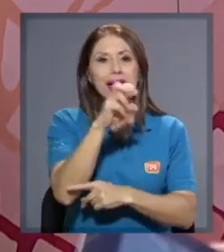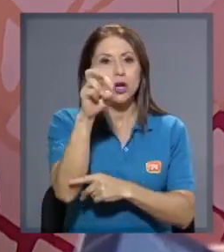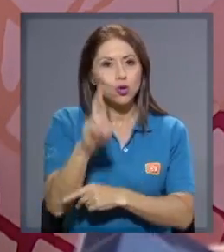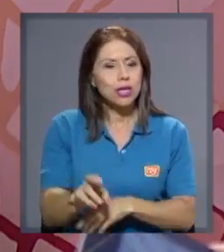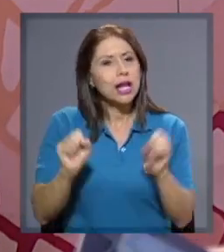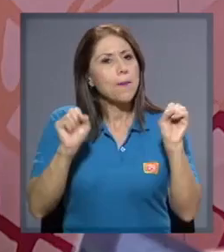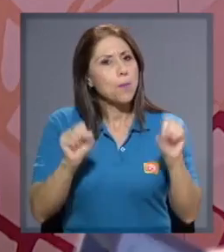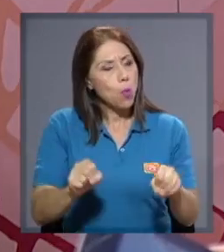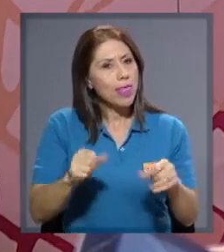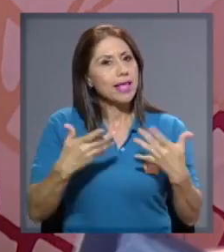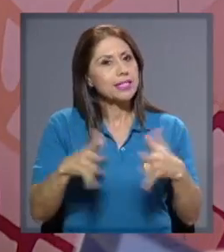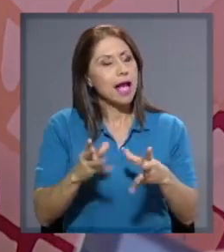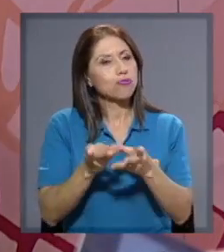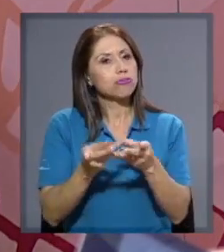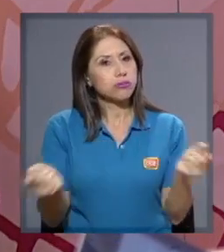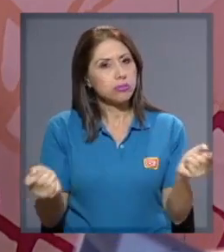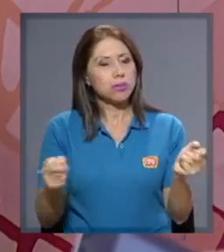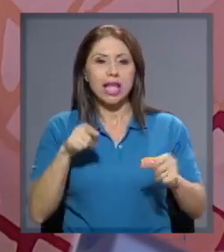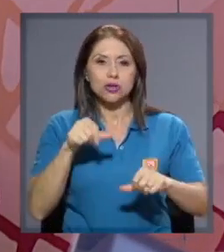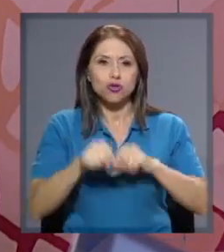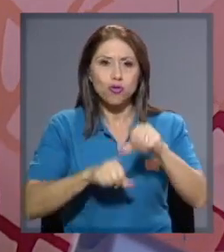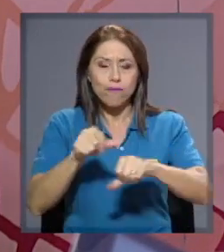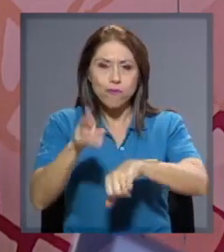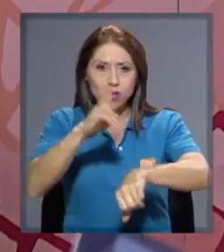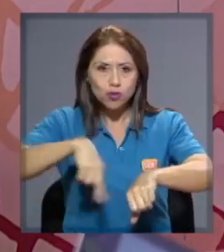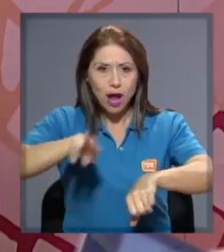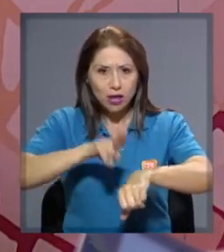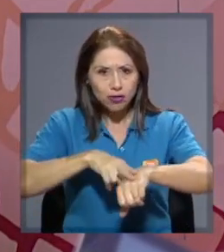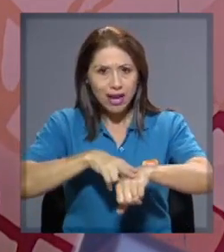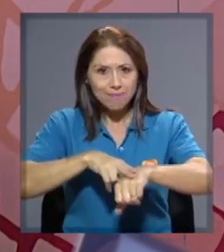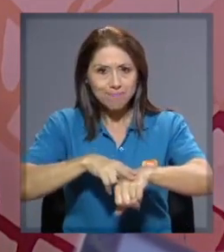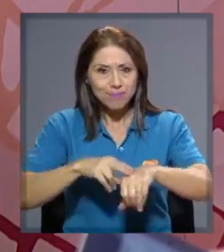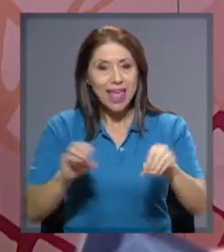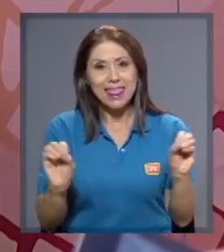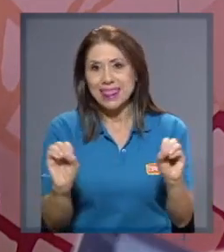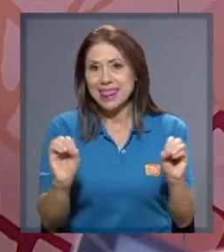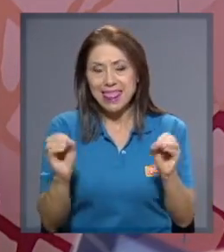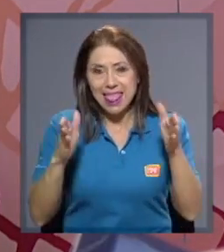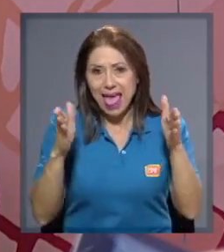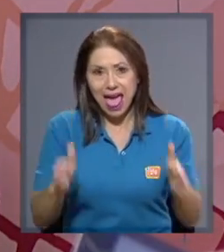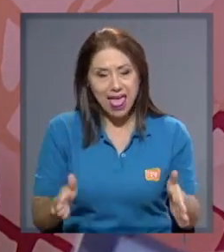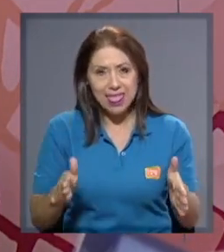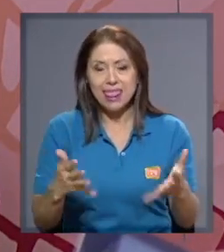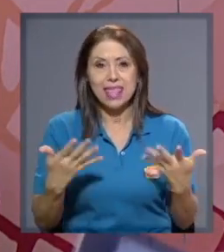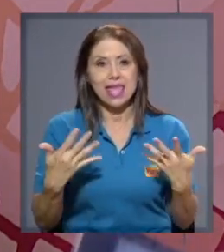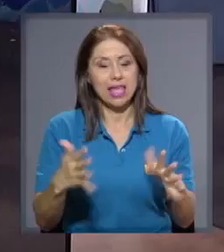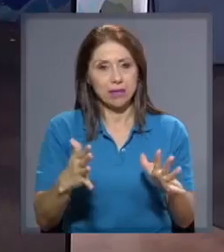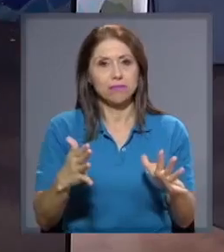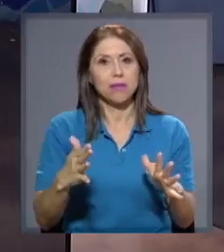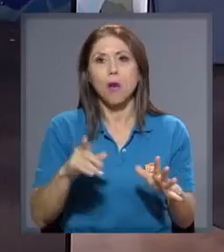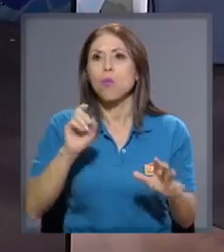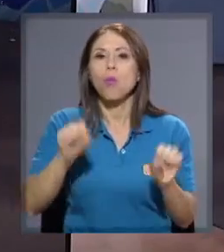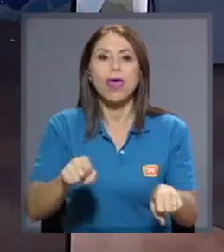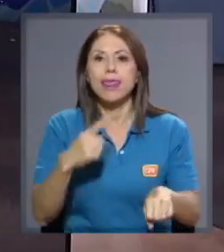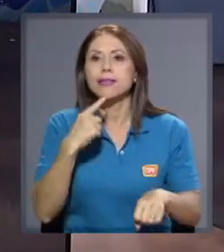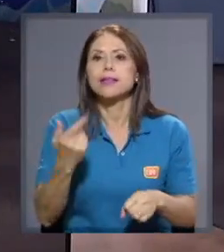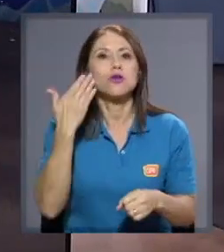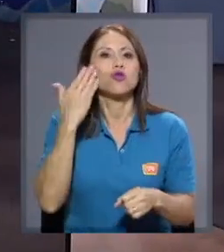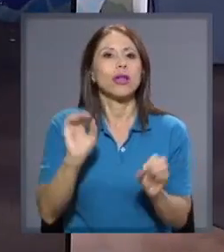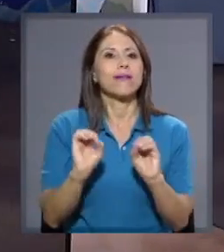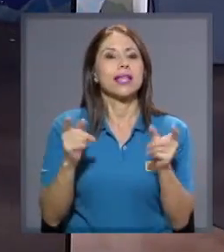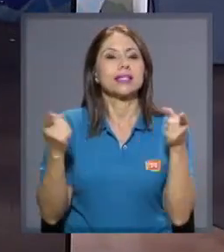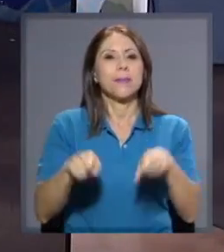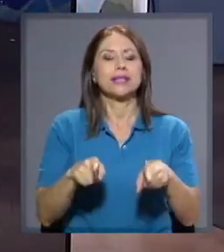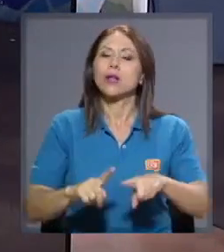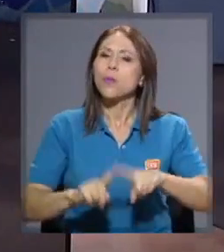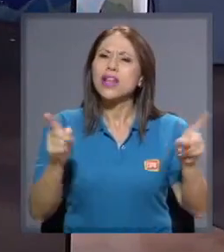situación en la cual se encuentra esto es un esfuerzo nacional de la cual ninguno ninguno somos total y completamente ajenos ahora lo que sí hemos hecho